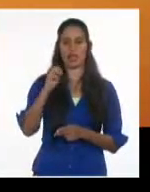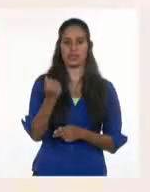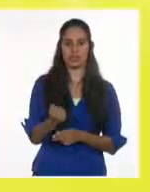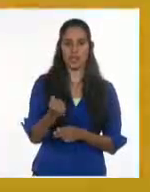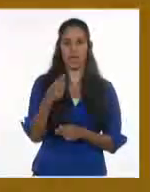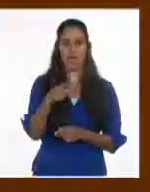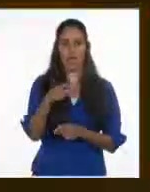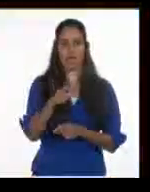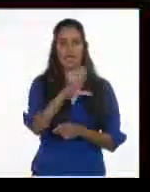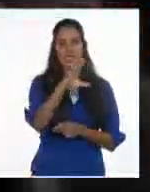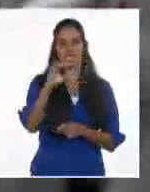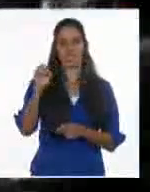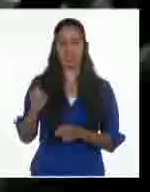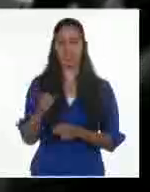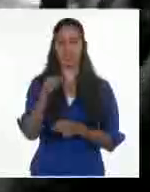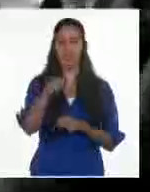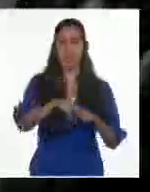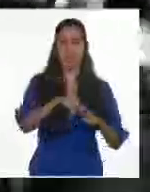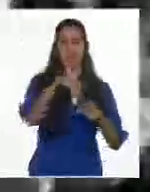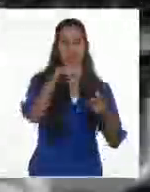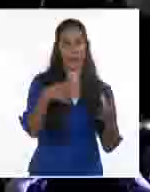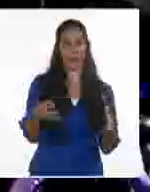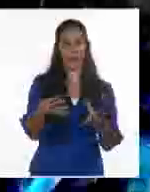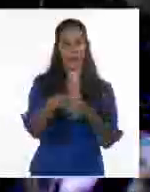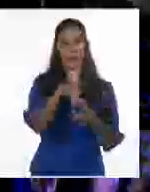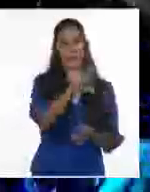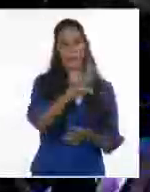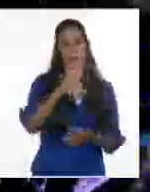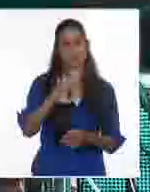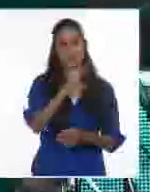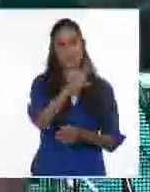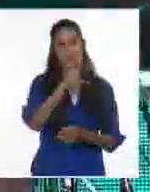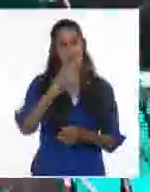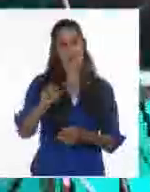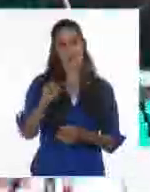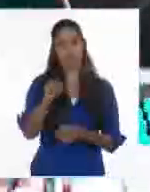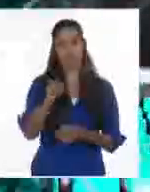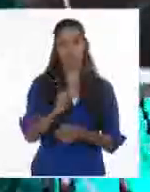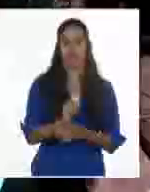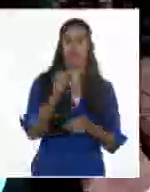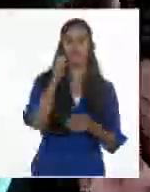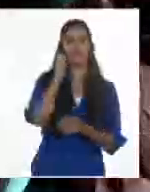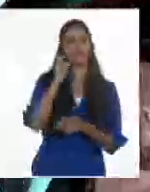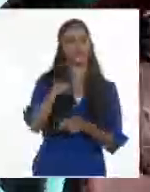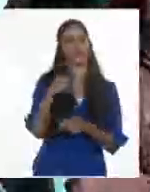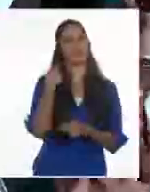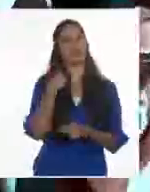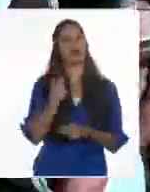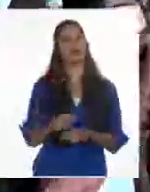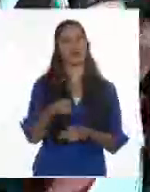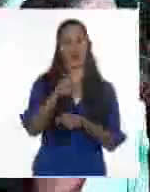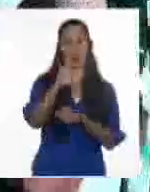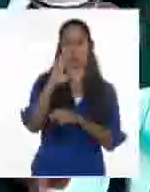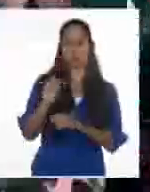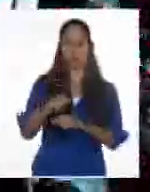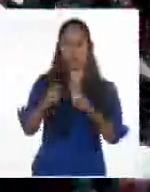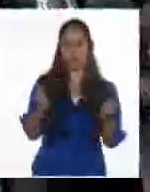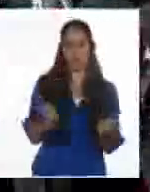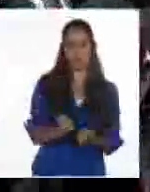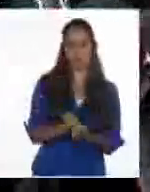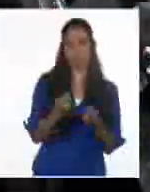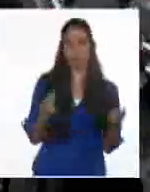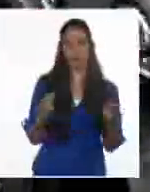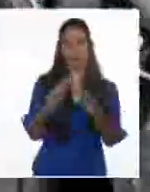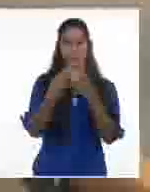de La Habana del 20 al 25 de febrero de 2024. Esta será la octava edición. Se mantiene como un evento único de su tipo